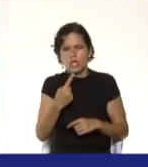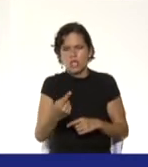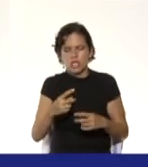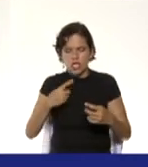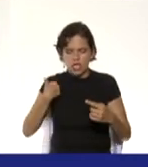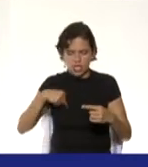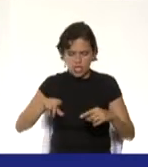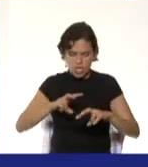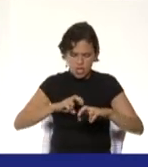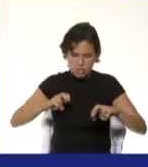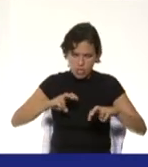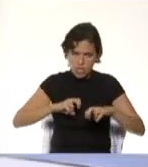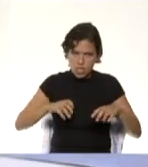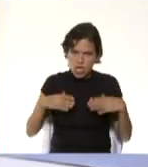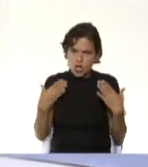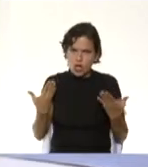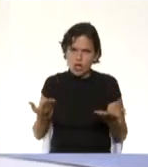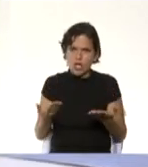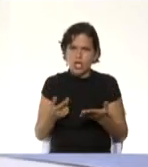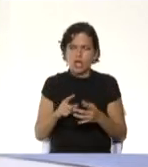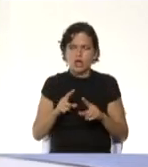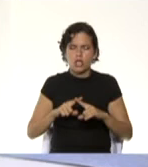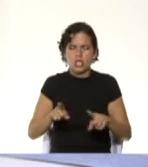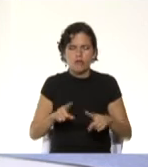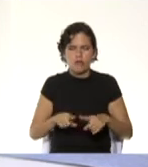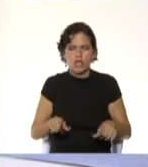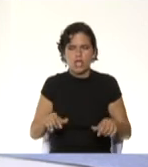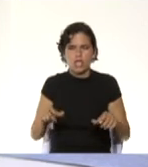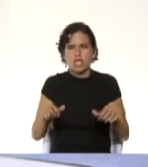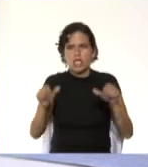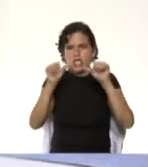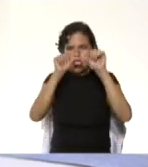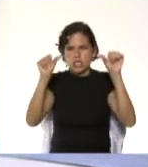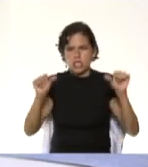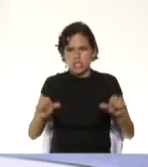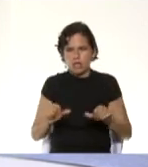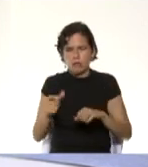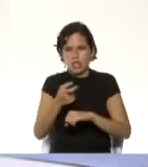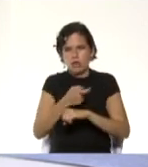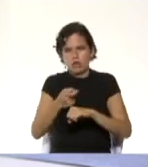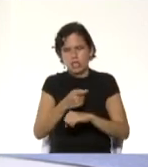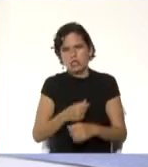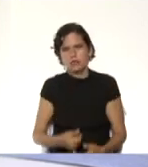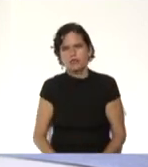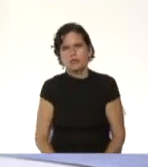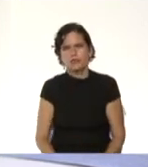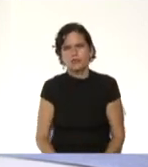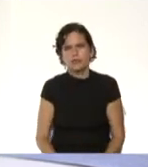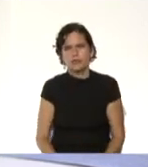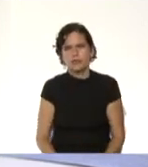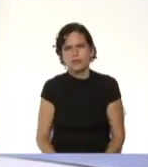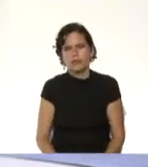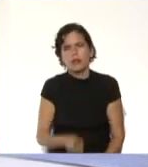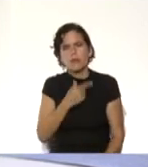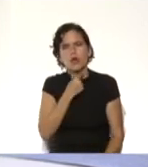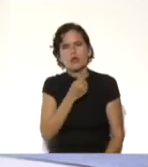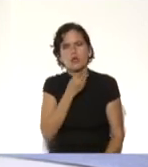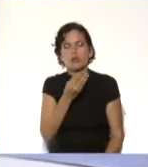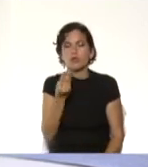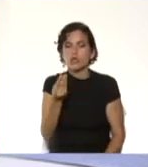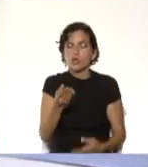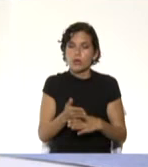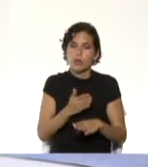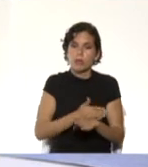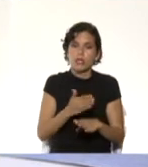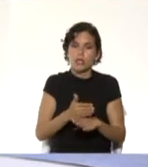dije, que tenían que investigar lo que es la democracia, el socialismo, la dictadura y el comunismo, ¿sí? Un placer haber